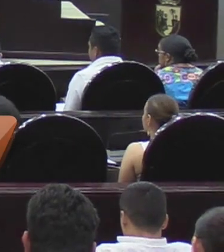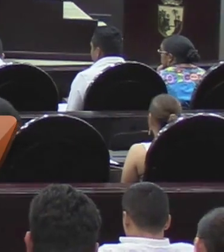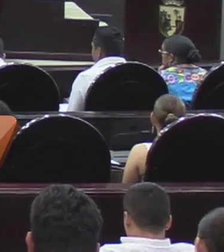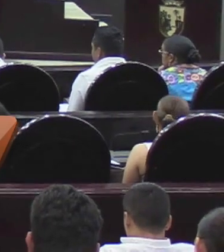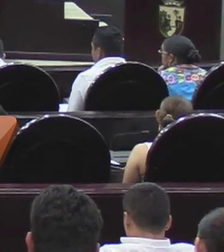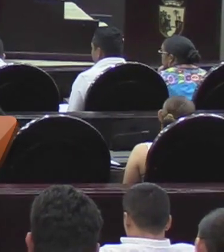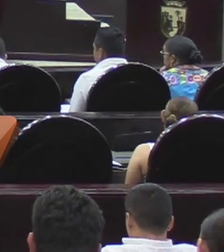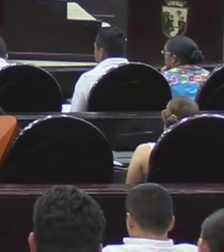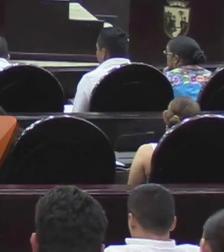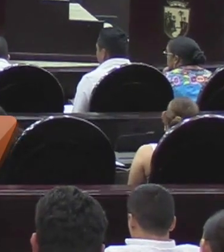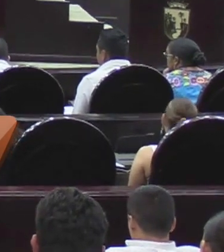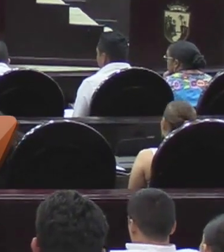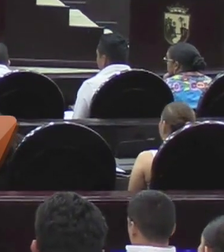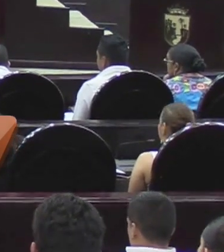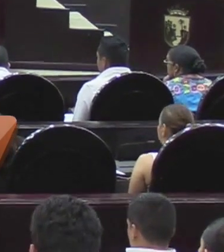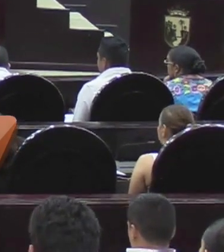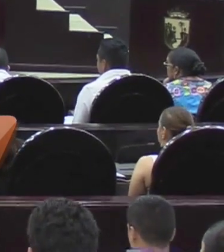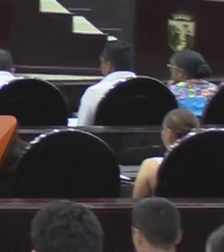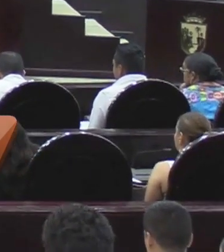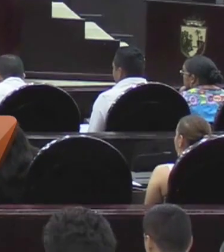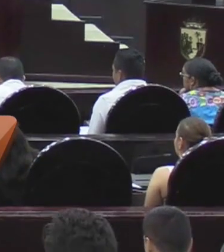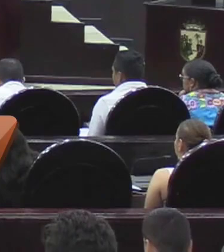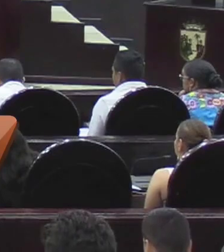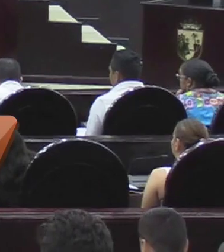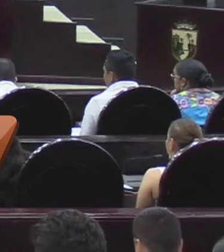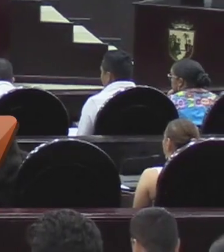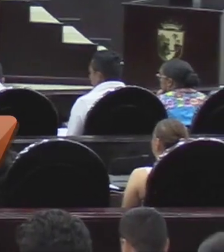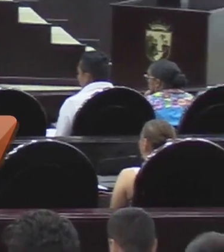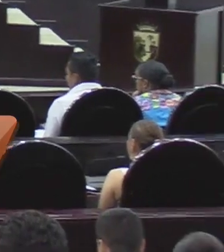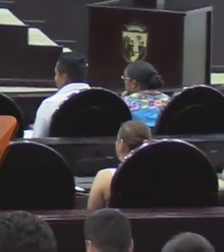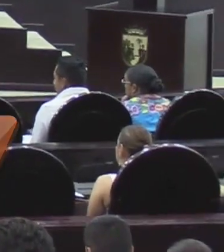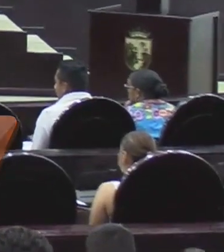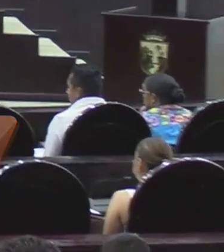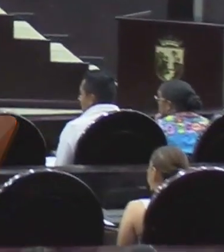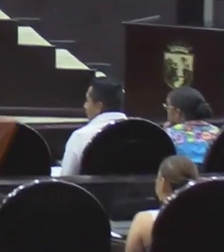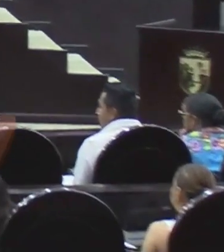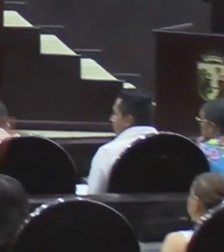votos a favor córranse los trámites legislativos